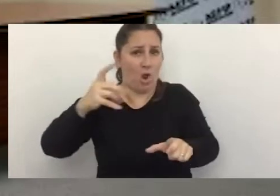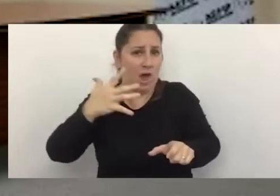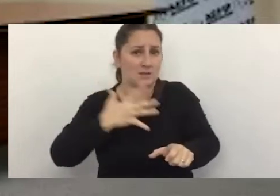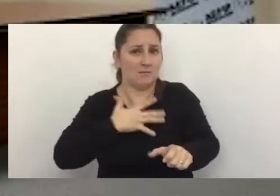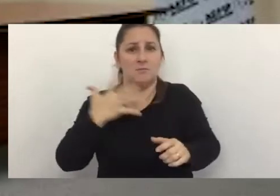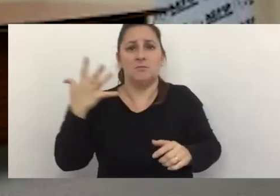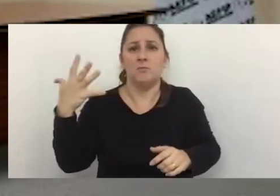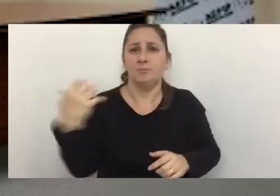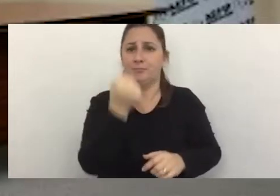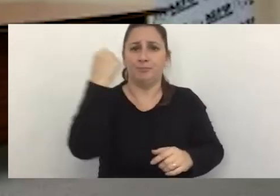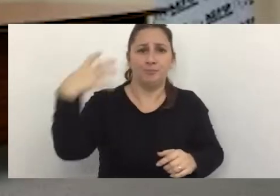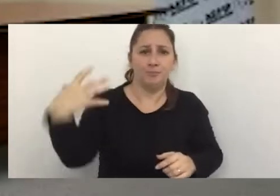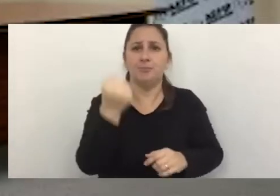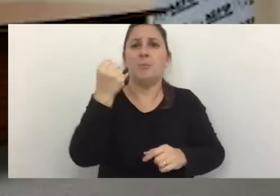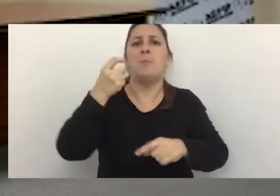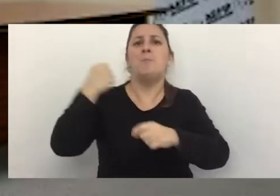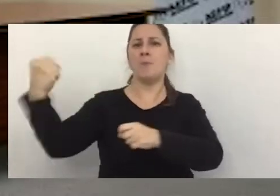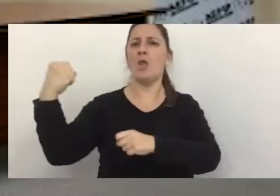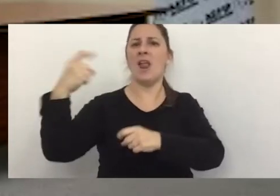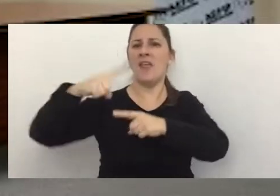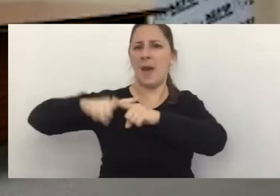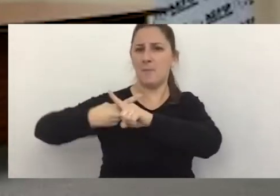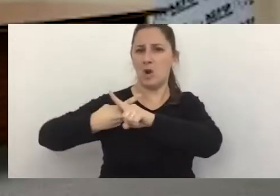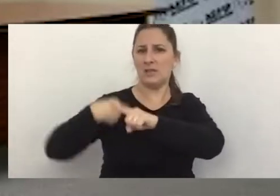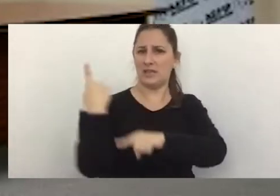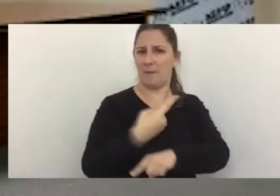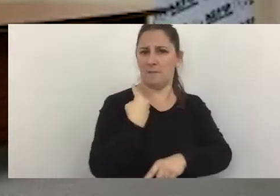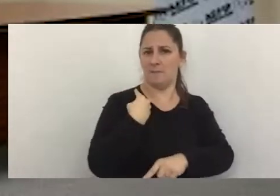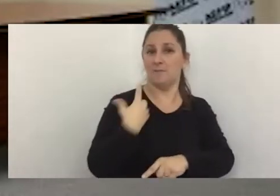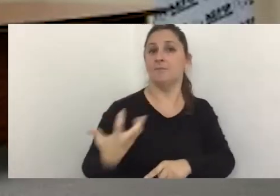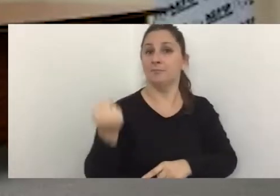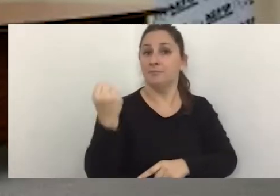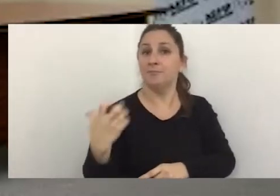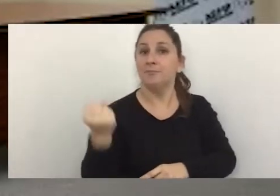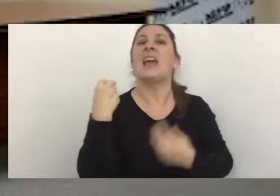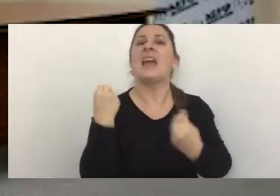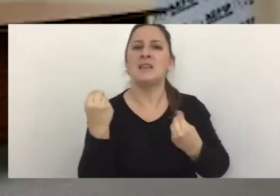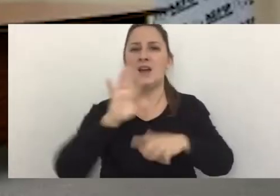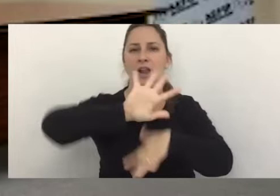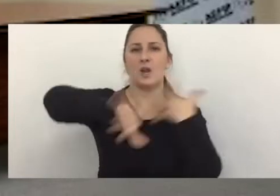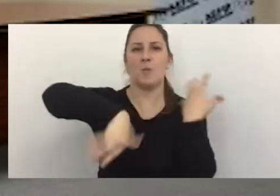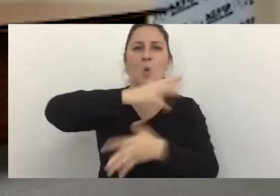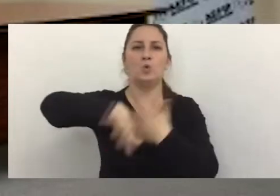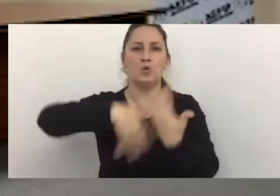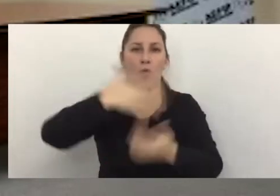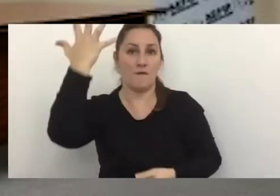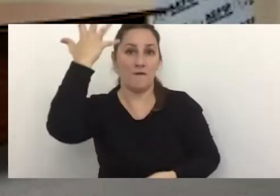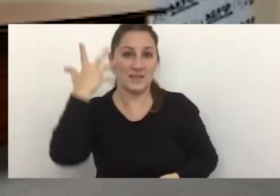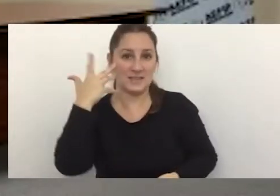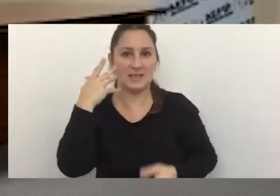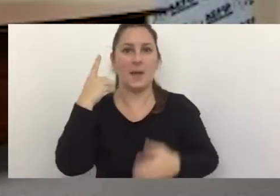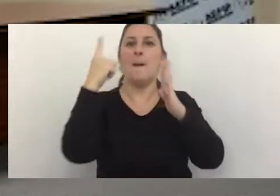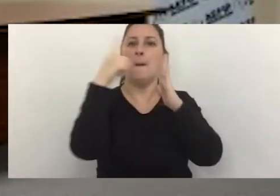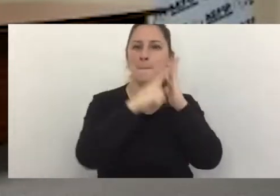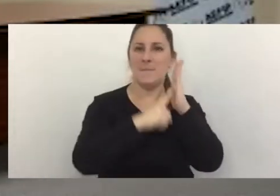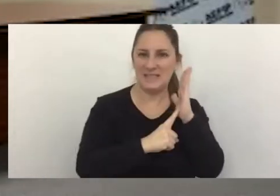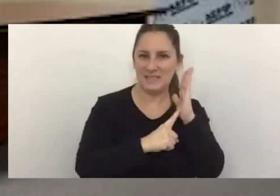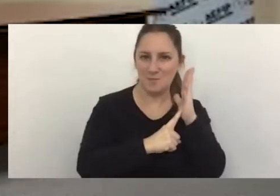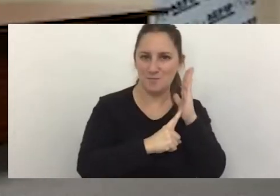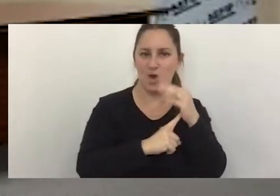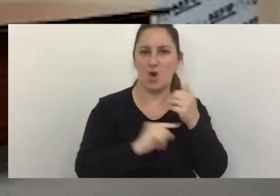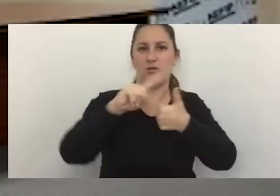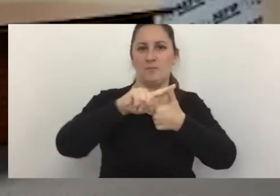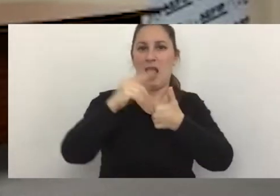poder político, es la Revolución Francesa, donde aparecen los principios de